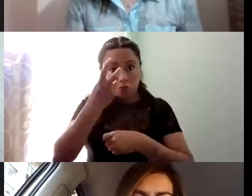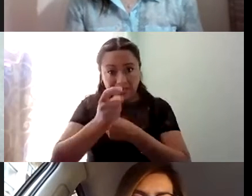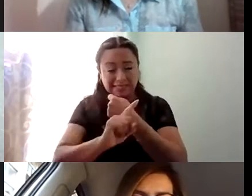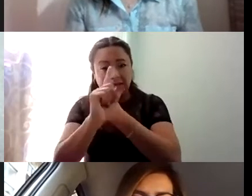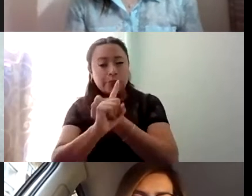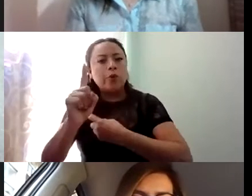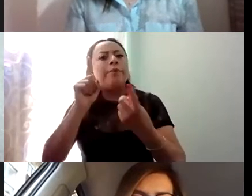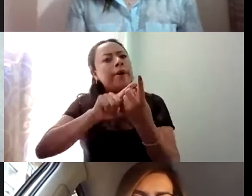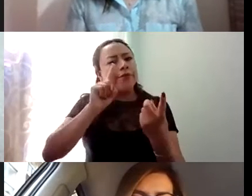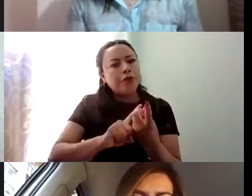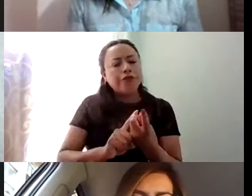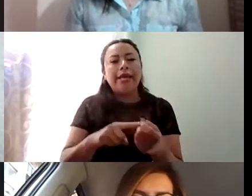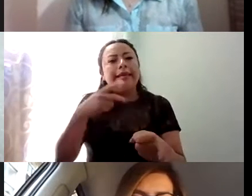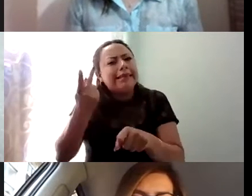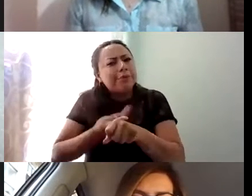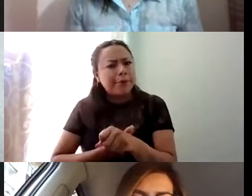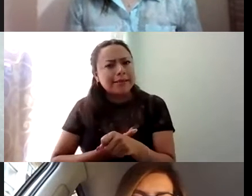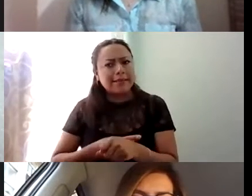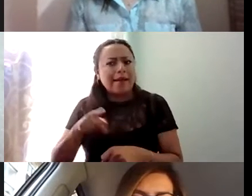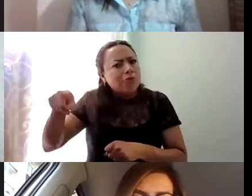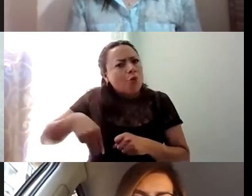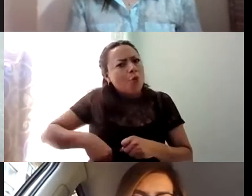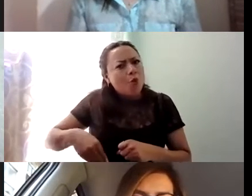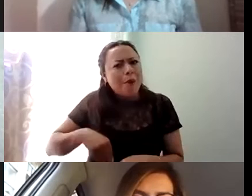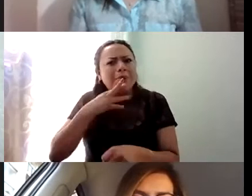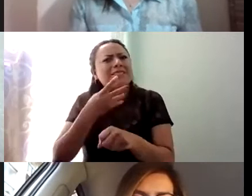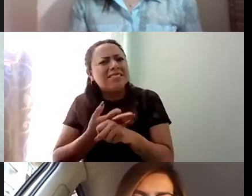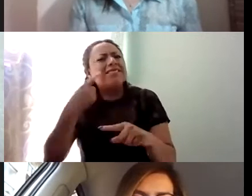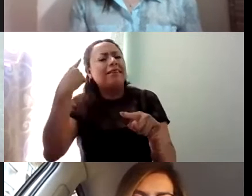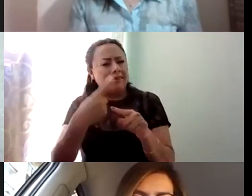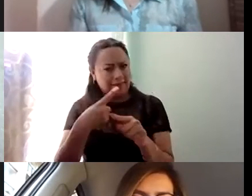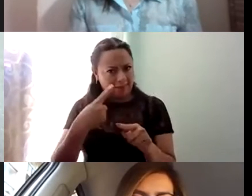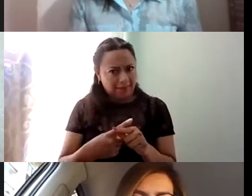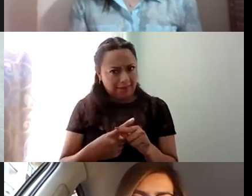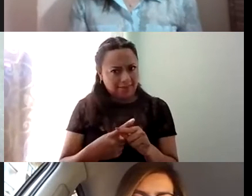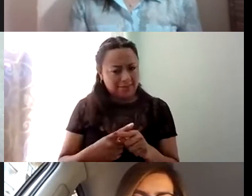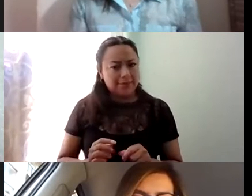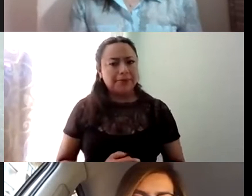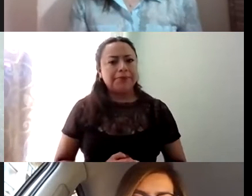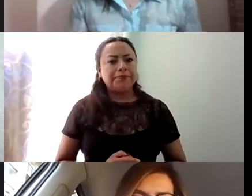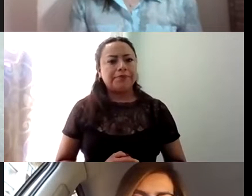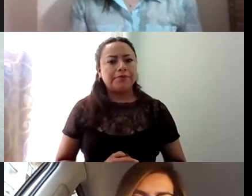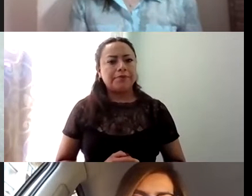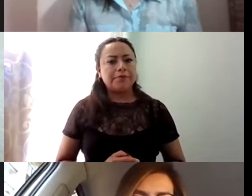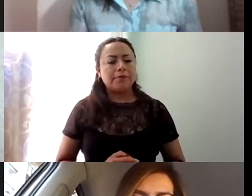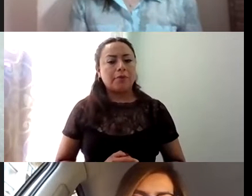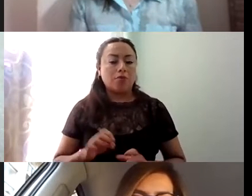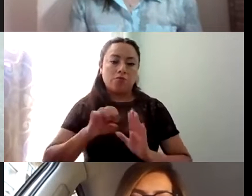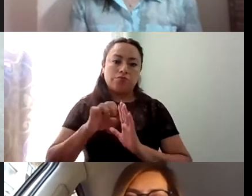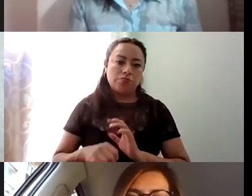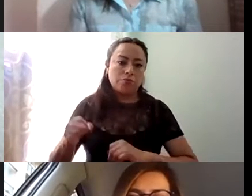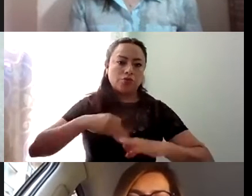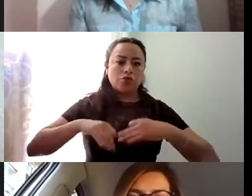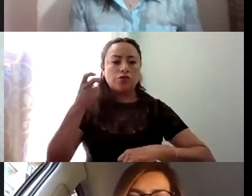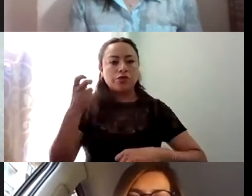está pasando, quiénes son los probables responsables de este tipo de accidentes, llamémosle